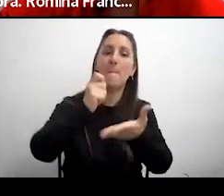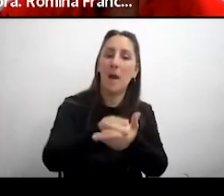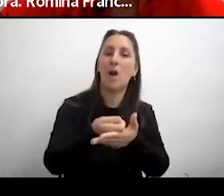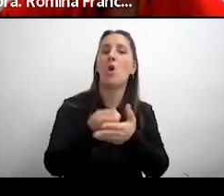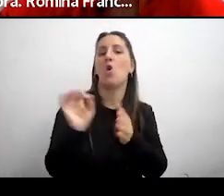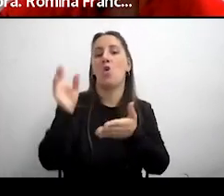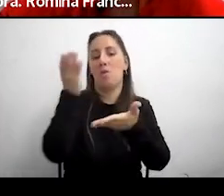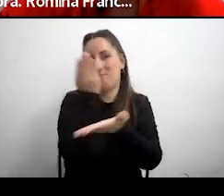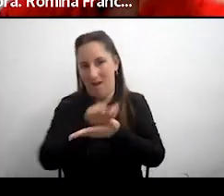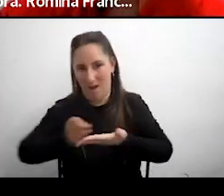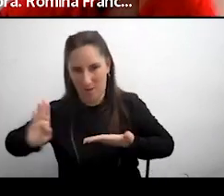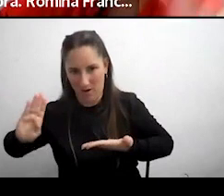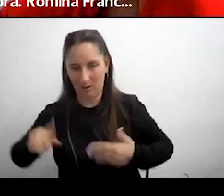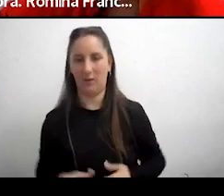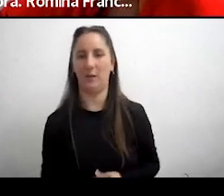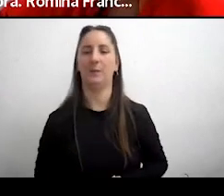enajenación.